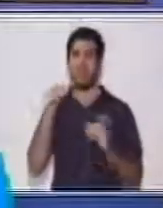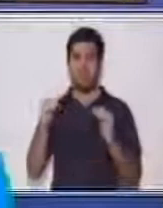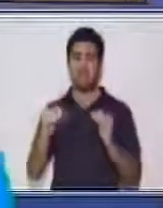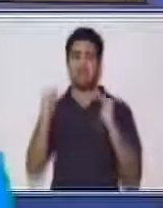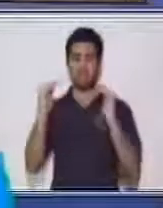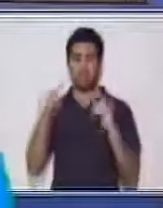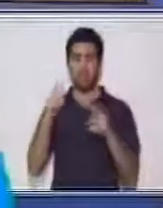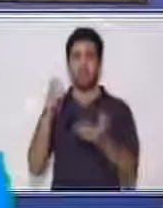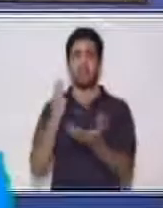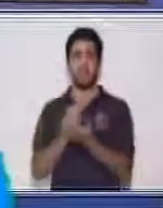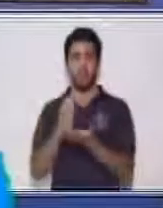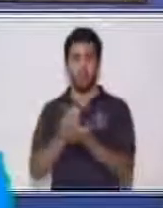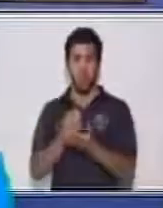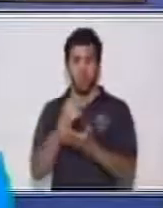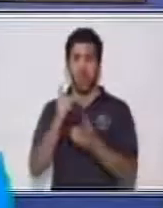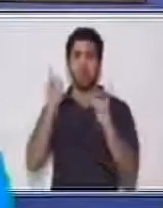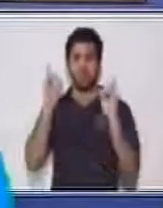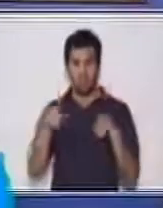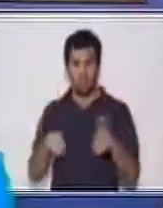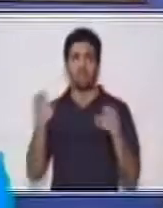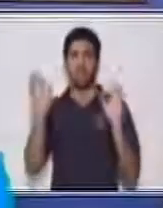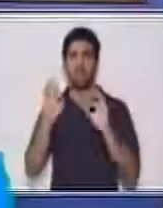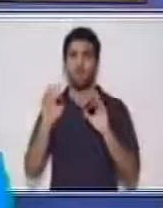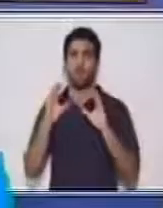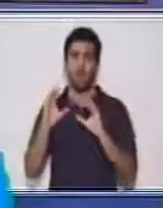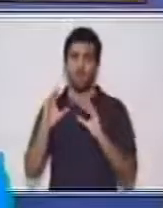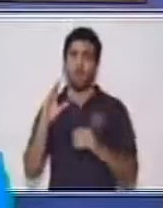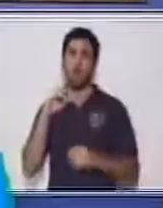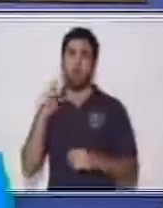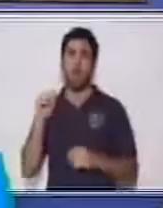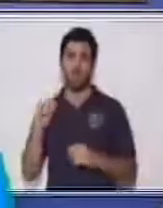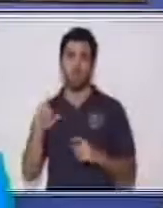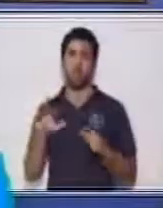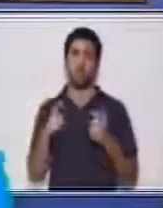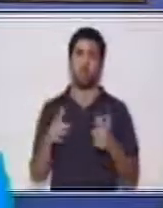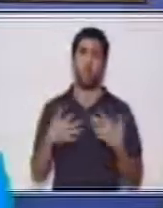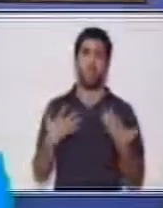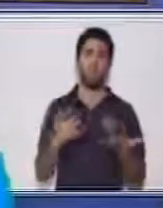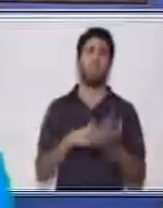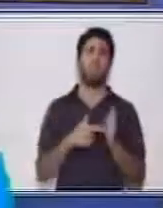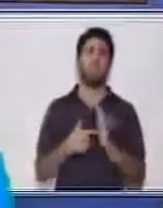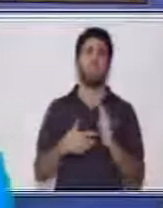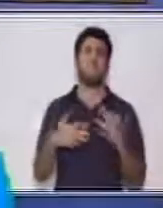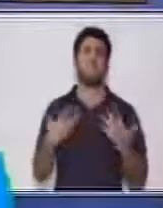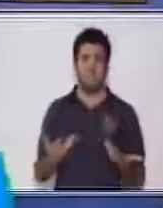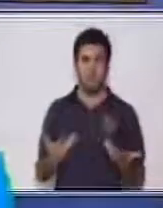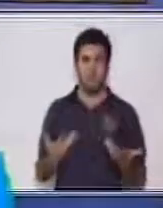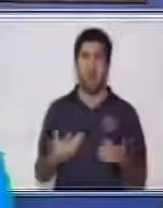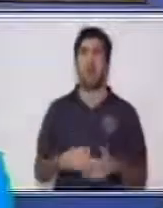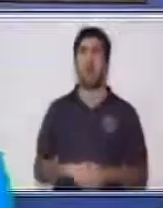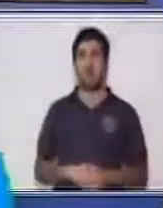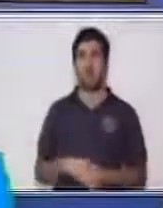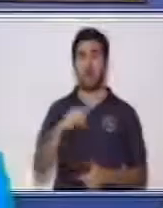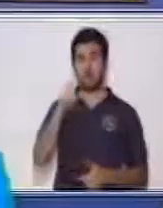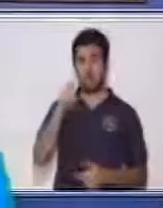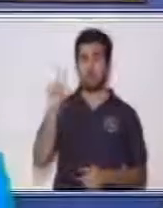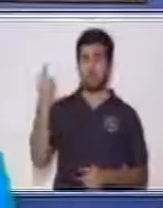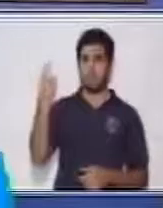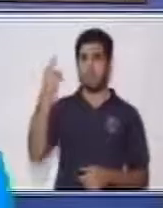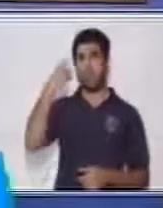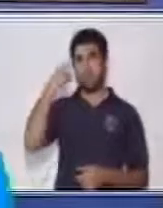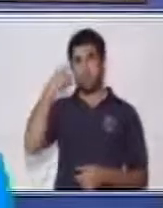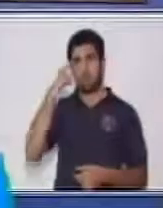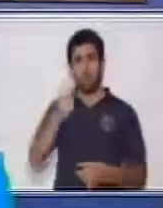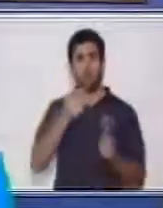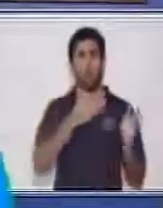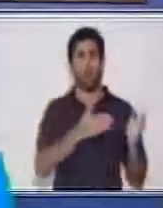tu forma de hablar, tienes más cuidado. ¿Cómo así más cuidado? Tienes más cuidado porque piensas primero,